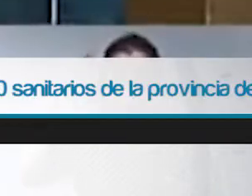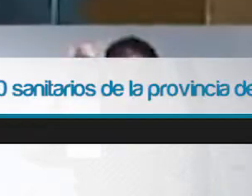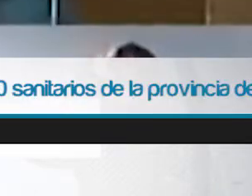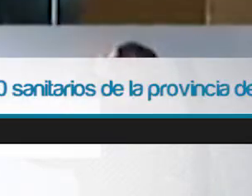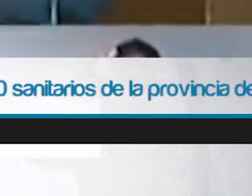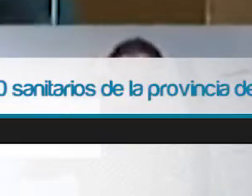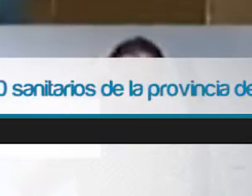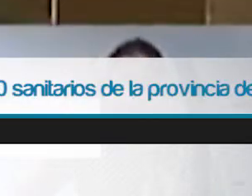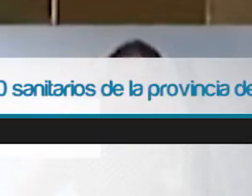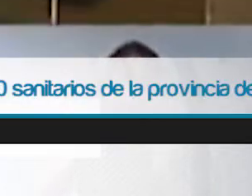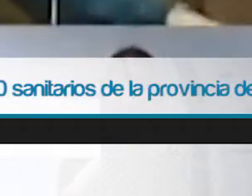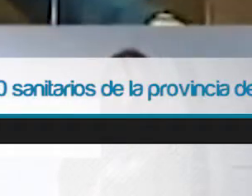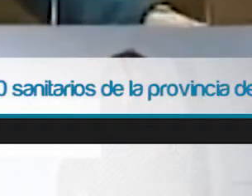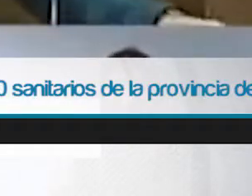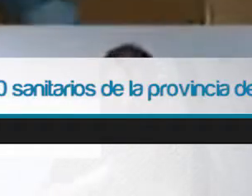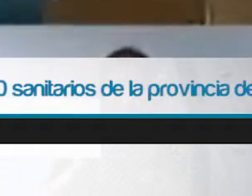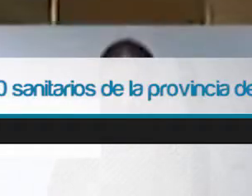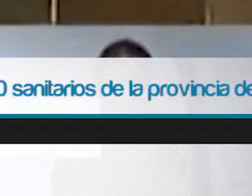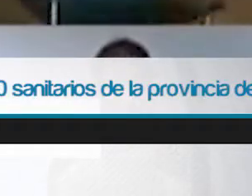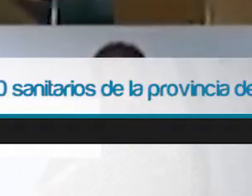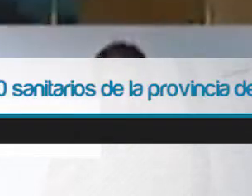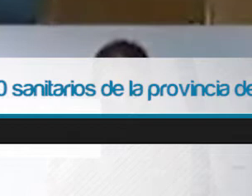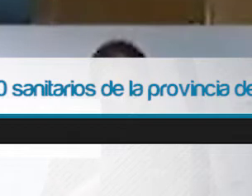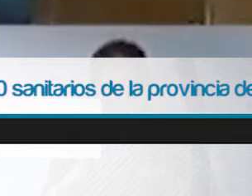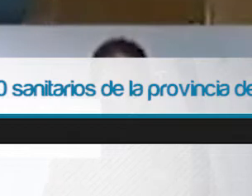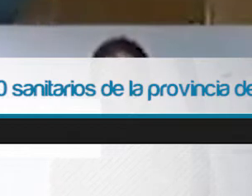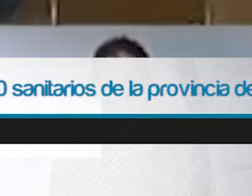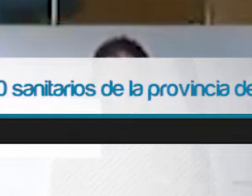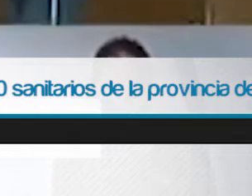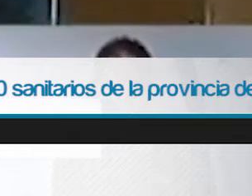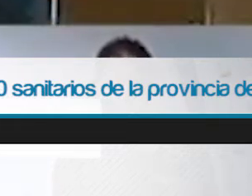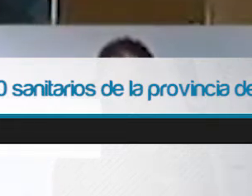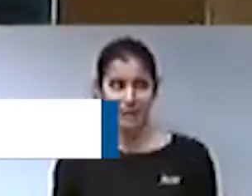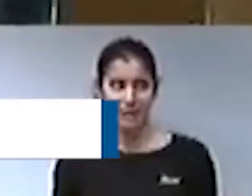Consellería no ha despedido a nadie. A nadie.